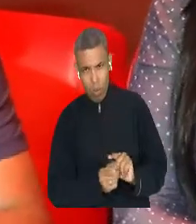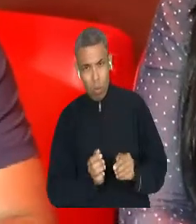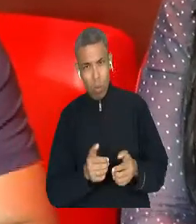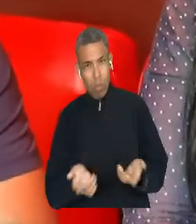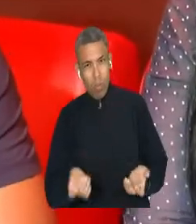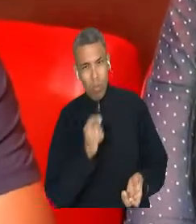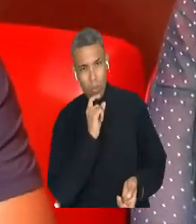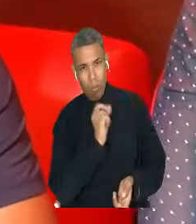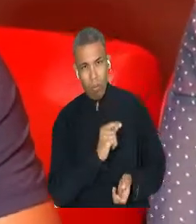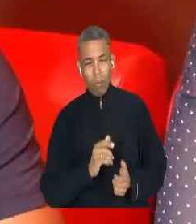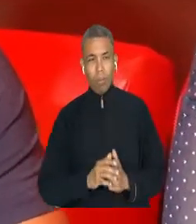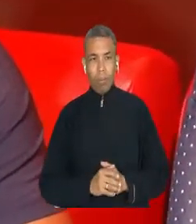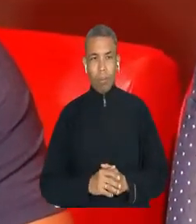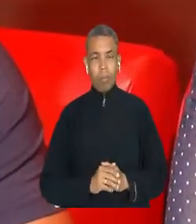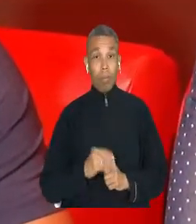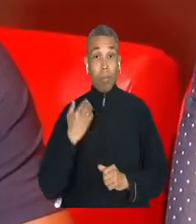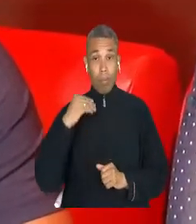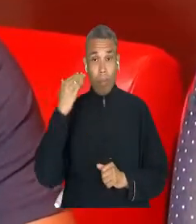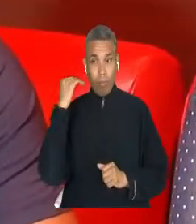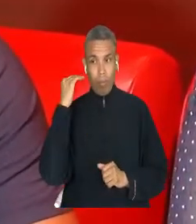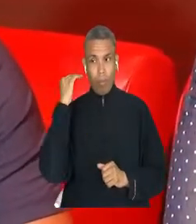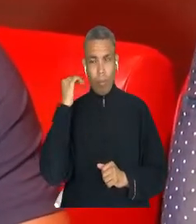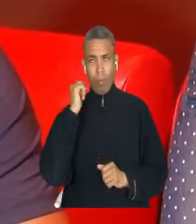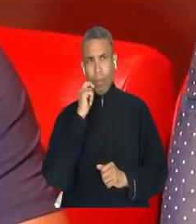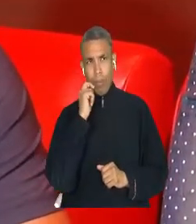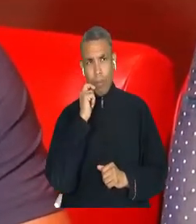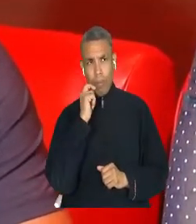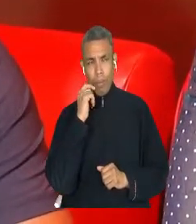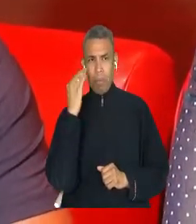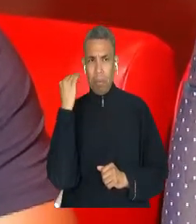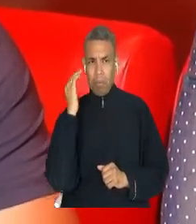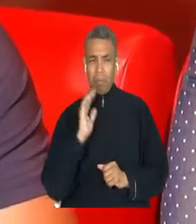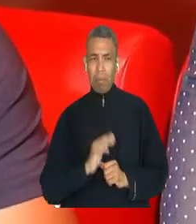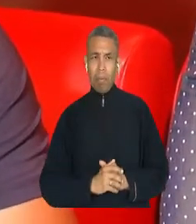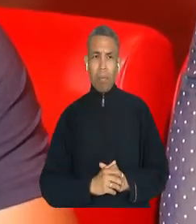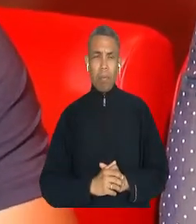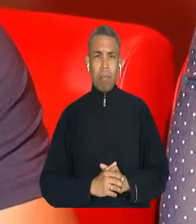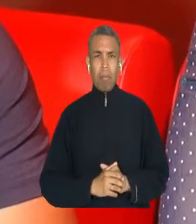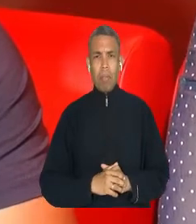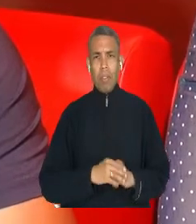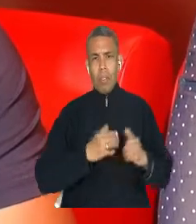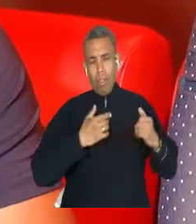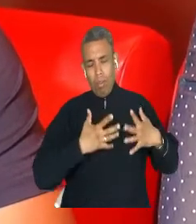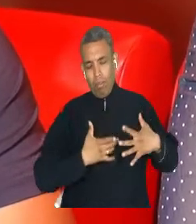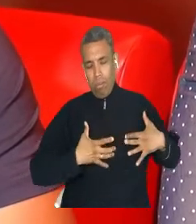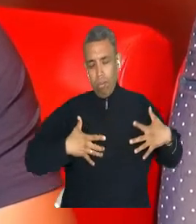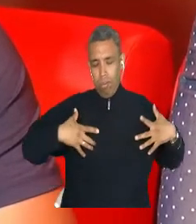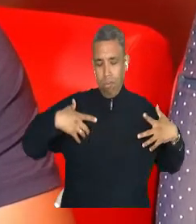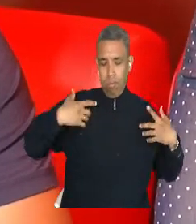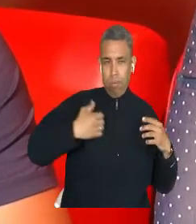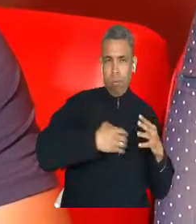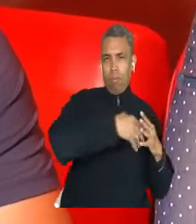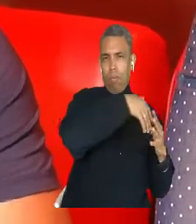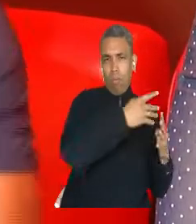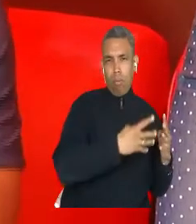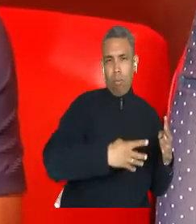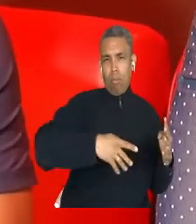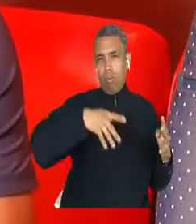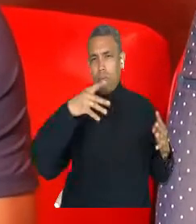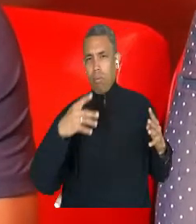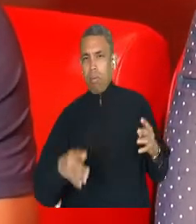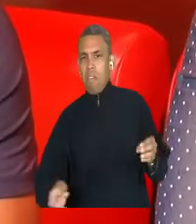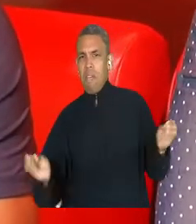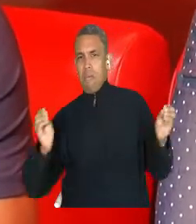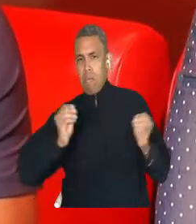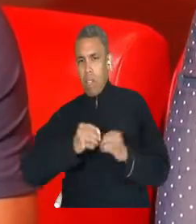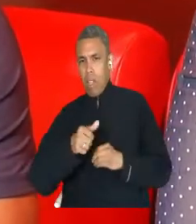trabajo anterior también fue un trabajo muy moderno, con sonidos muy modernos, pero pues se realizó un estudio